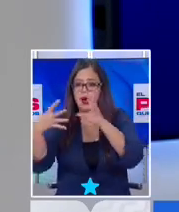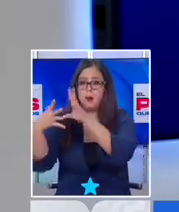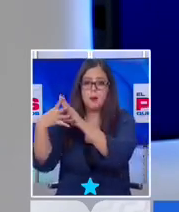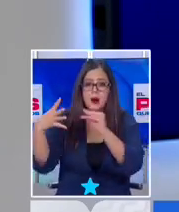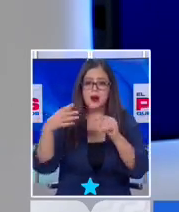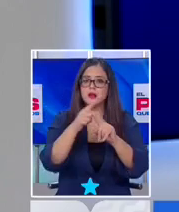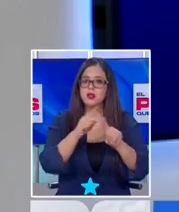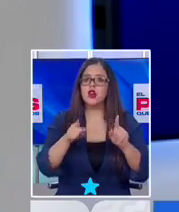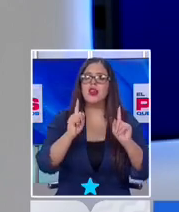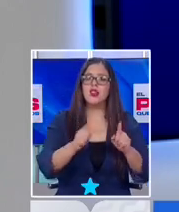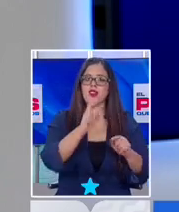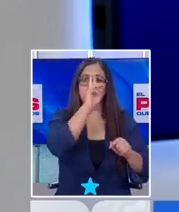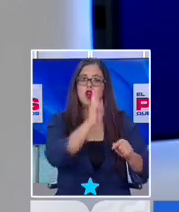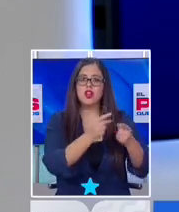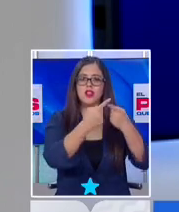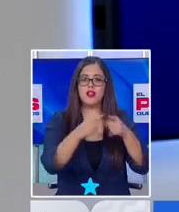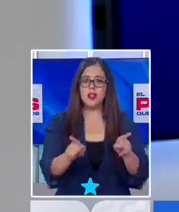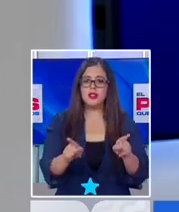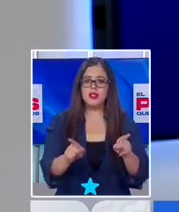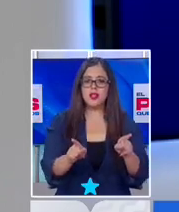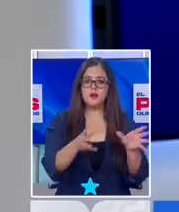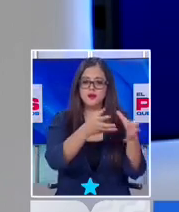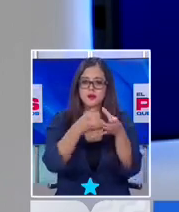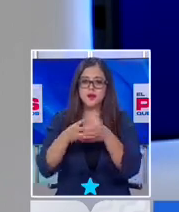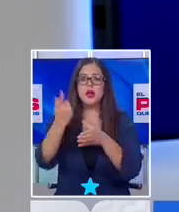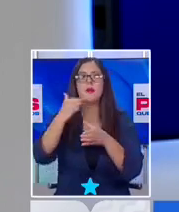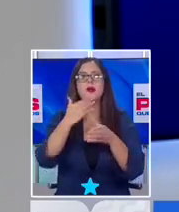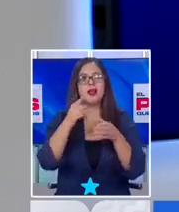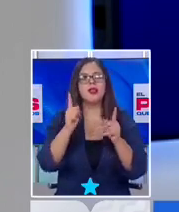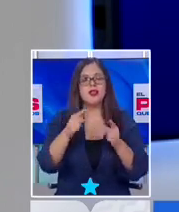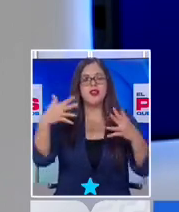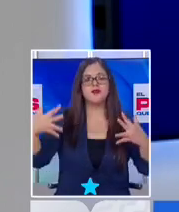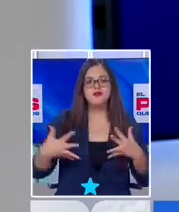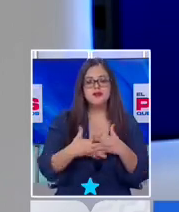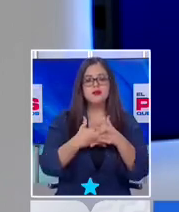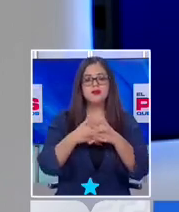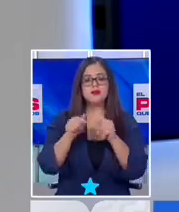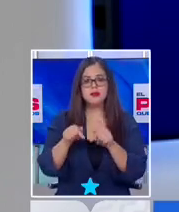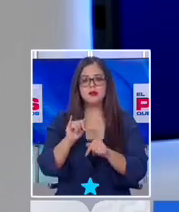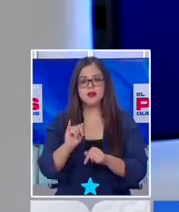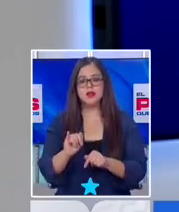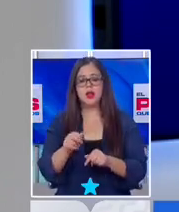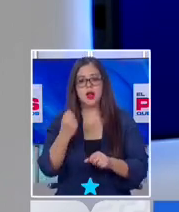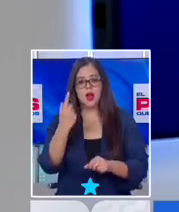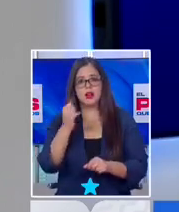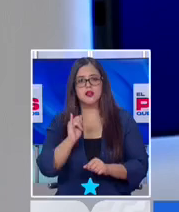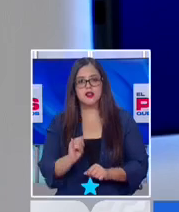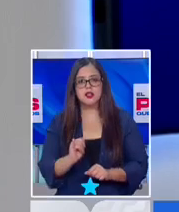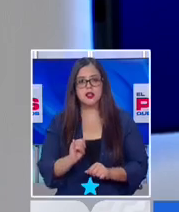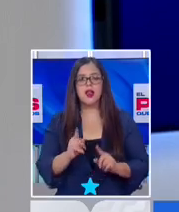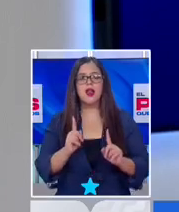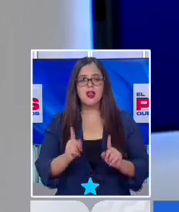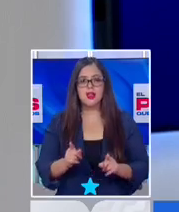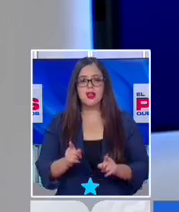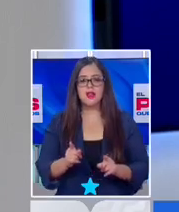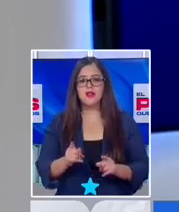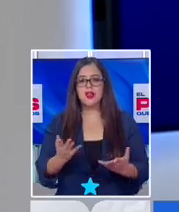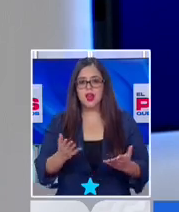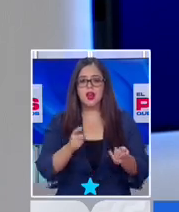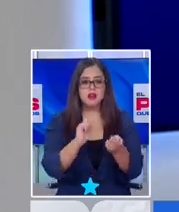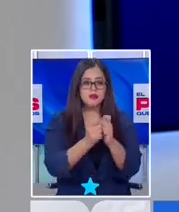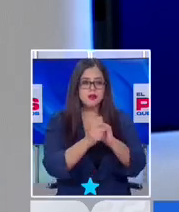puedan tener funciones diferentes pero también complementarias entonces eso es algo que sí que entendemos que tiene que irse